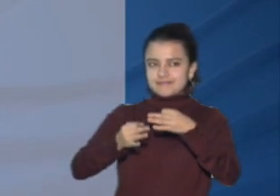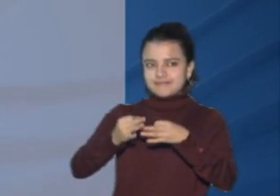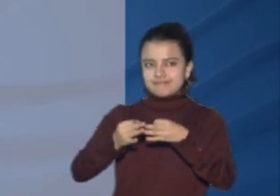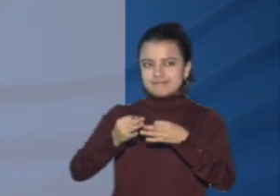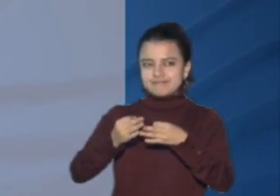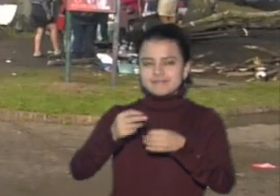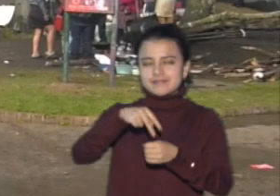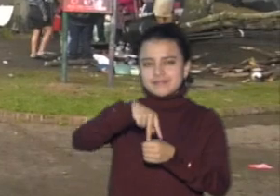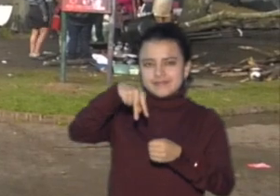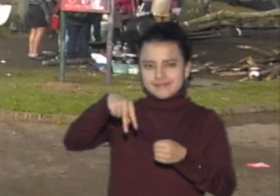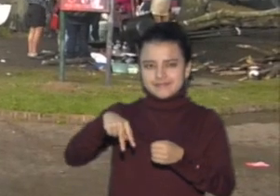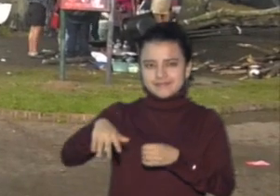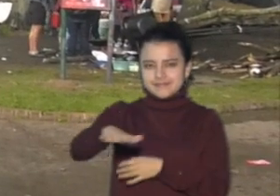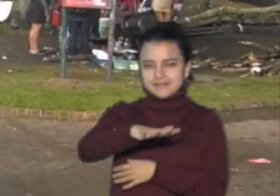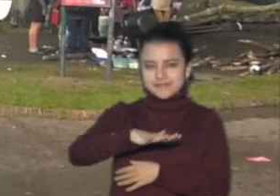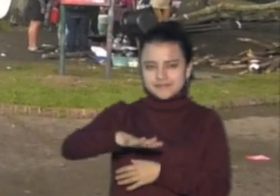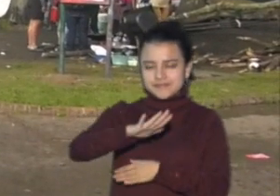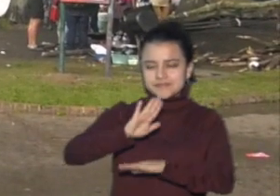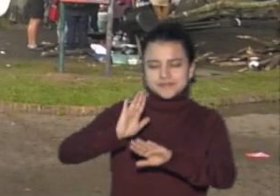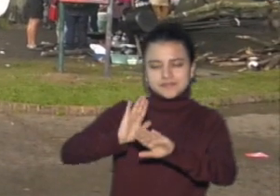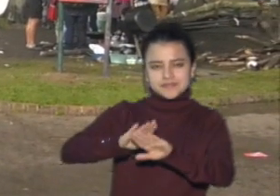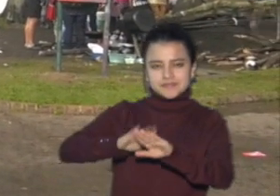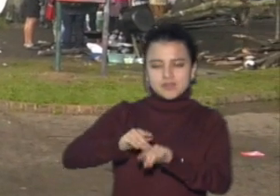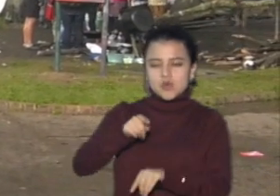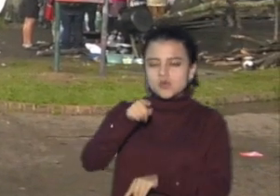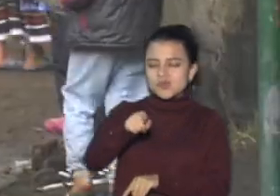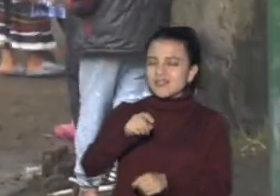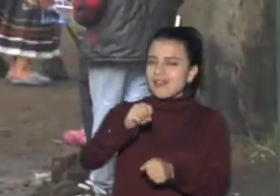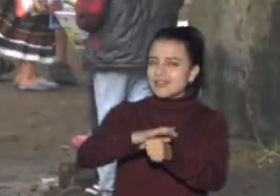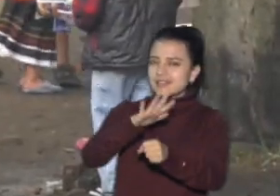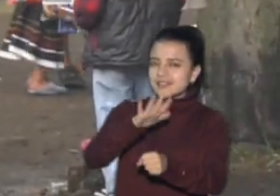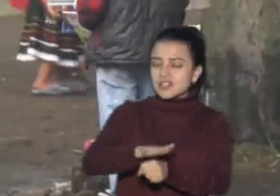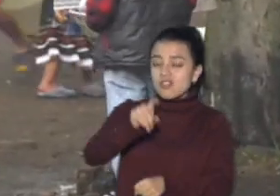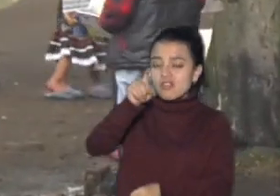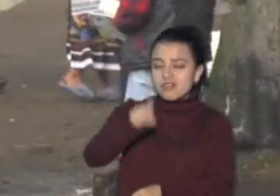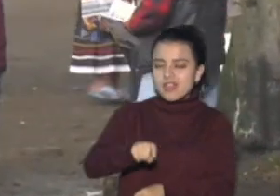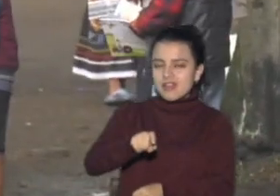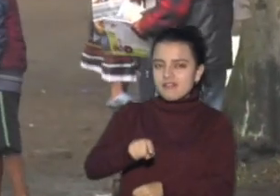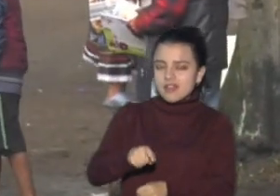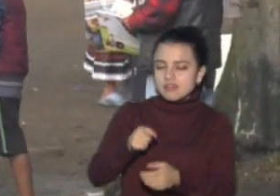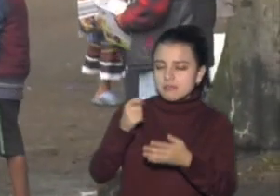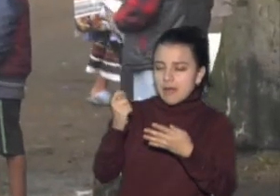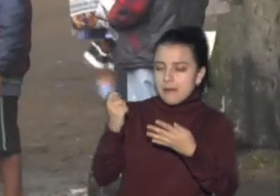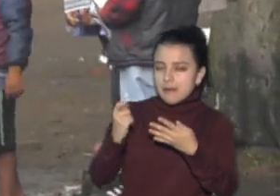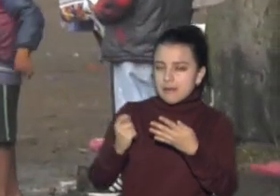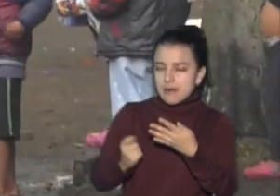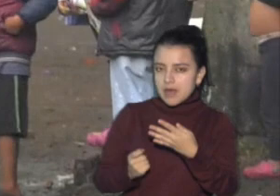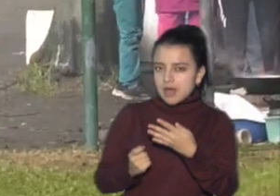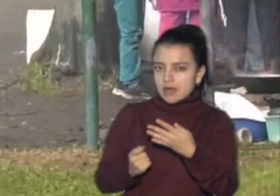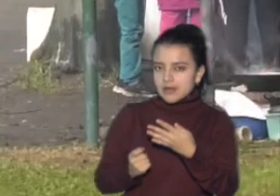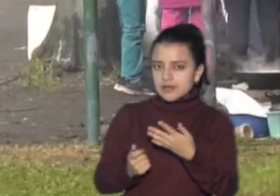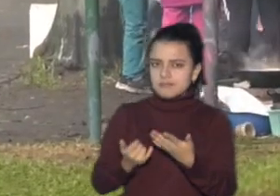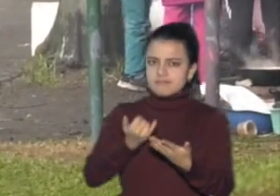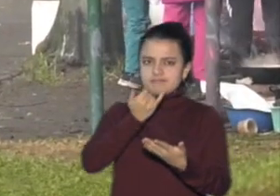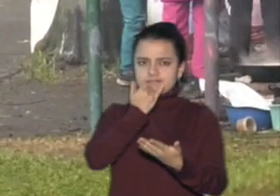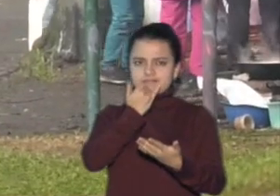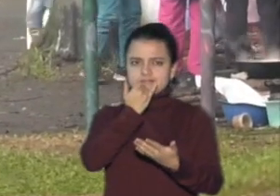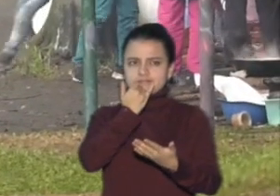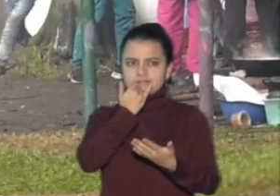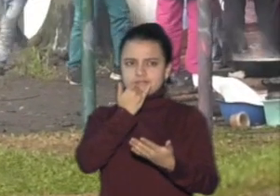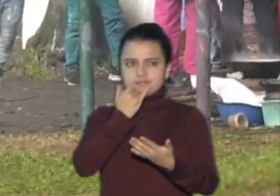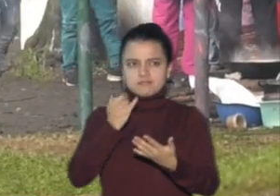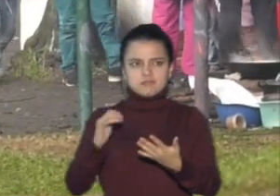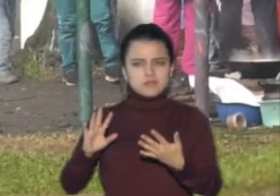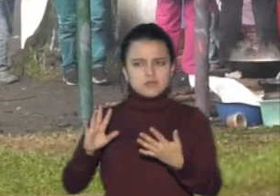la nulidad del fallo que obligaba al distrito a entregar garantías temporales a los indígenas radicados en el Parque Nacional. No tenemos ningún